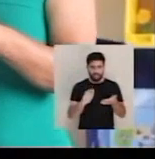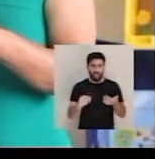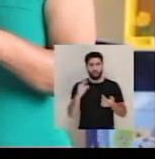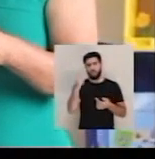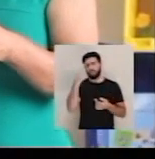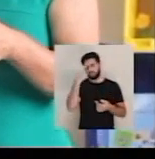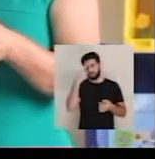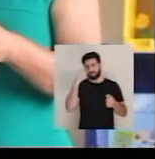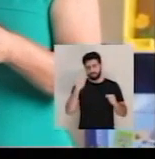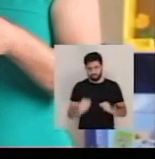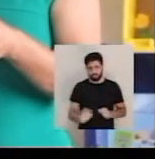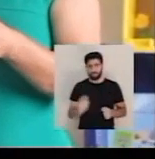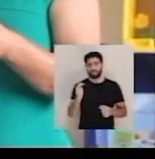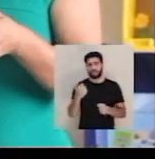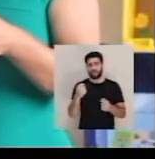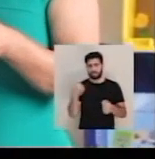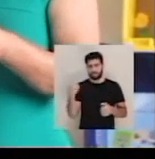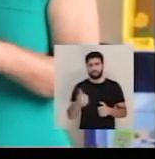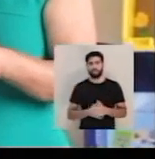¿se recuerdan?